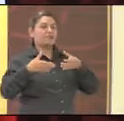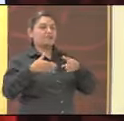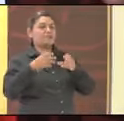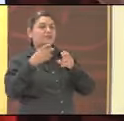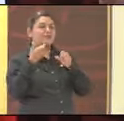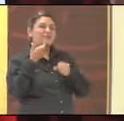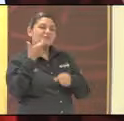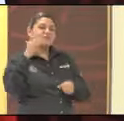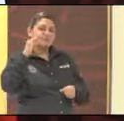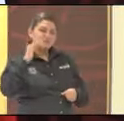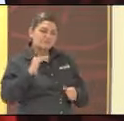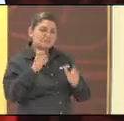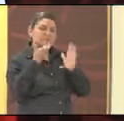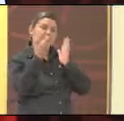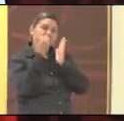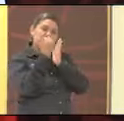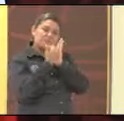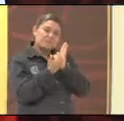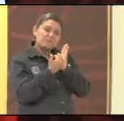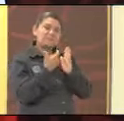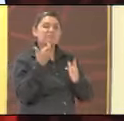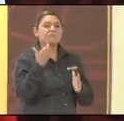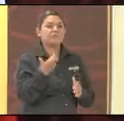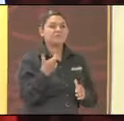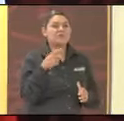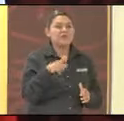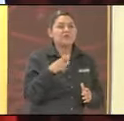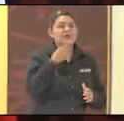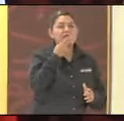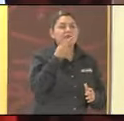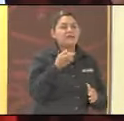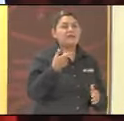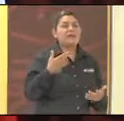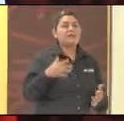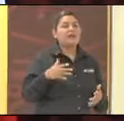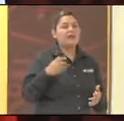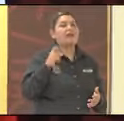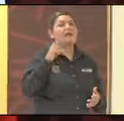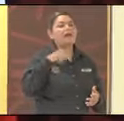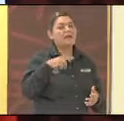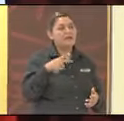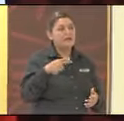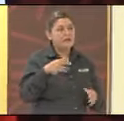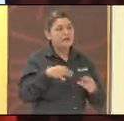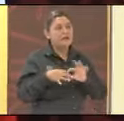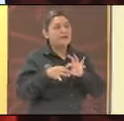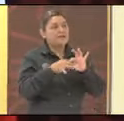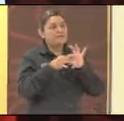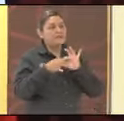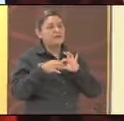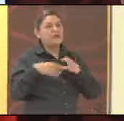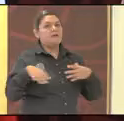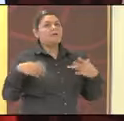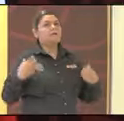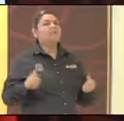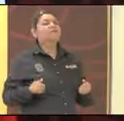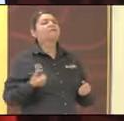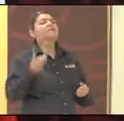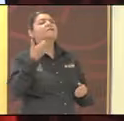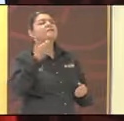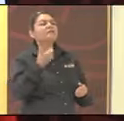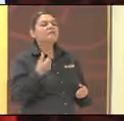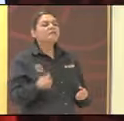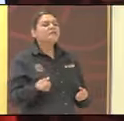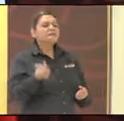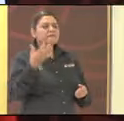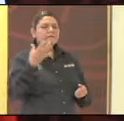muy económicas. Ahí el tesorero informó también está en las redes sociales. ¿Cuánto costó cada camioneta? Ahí está en las